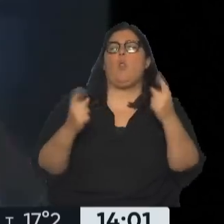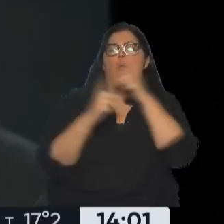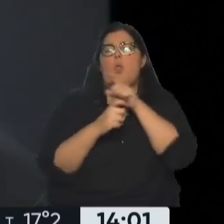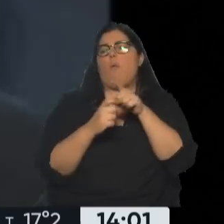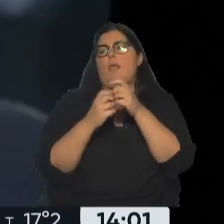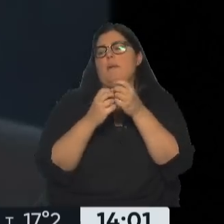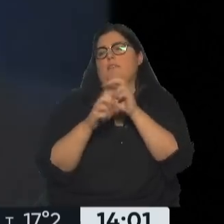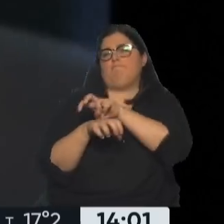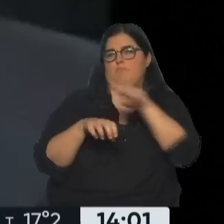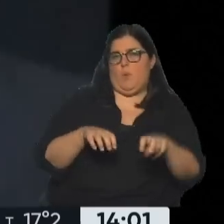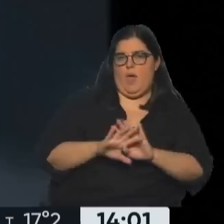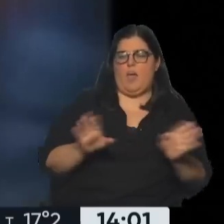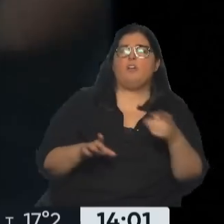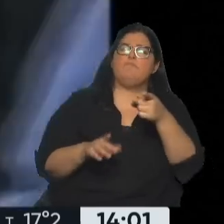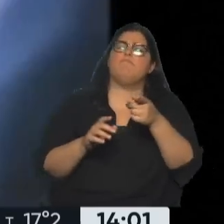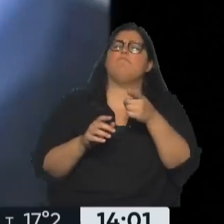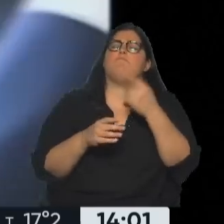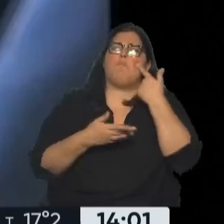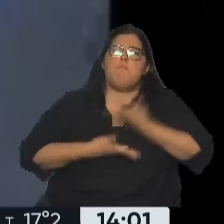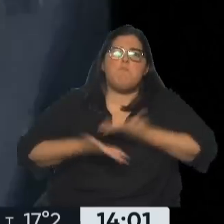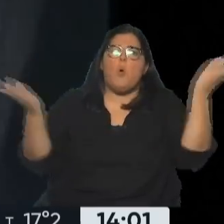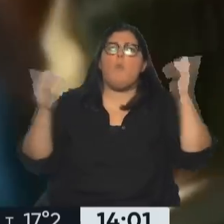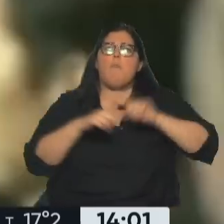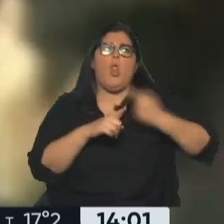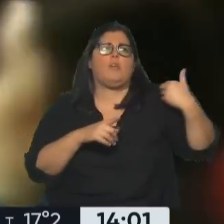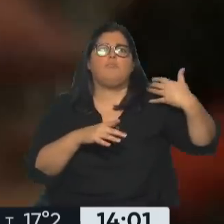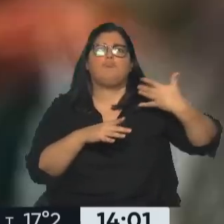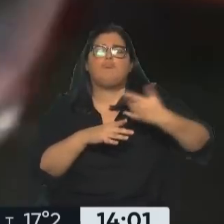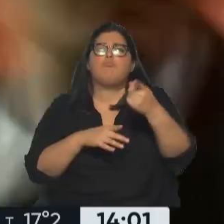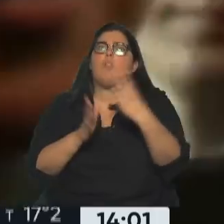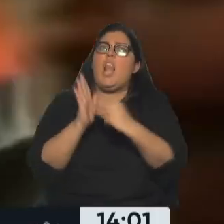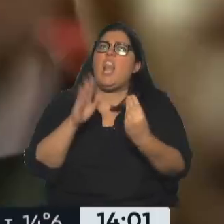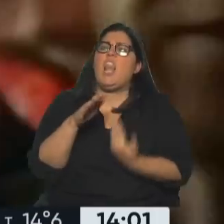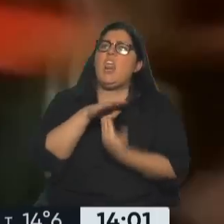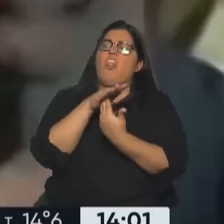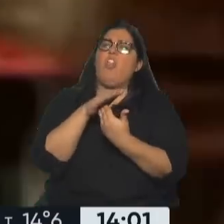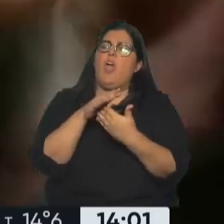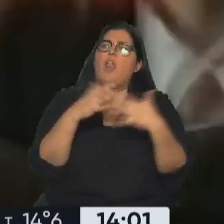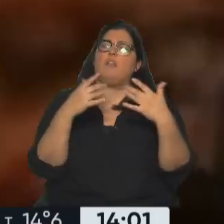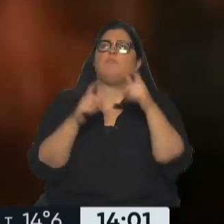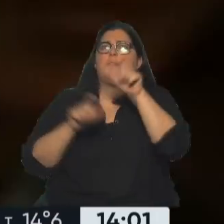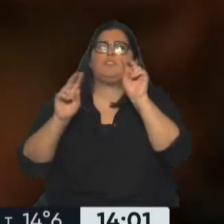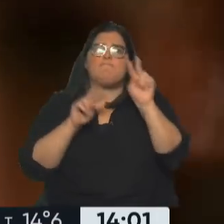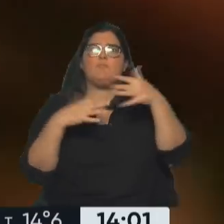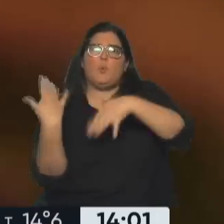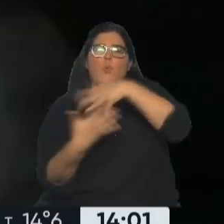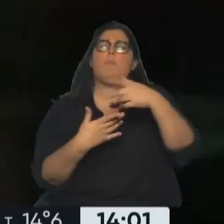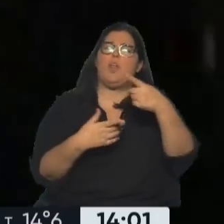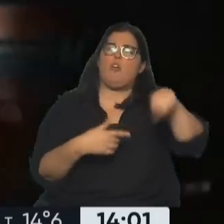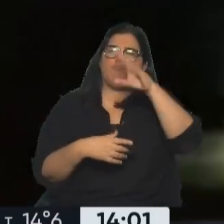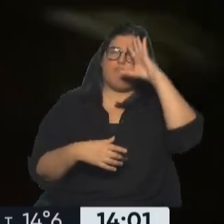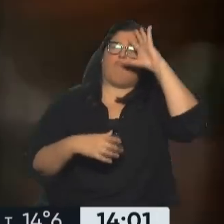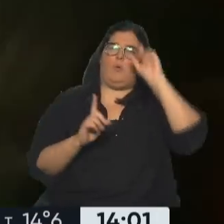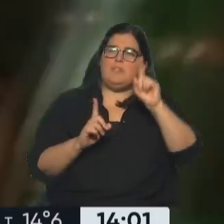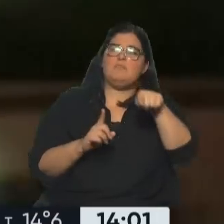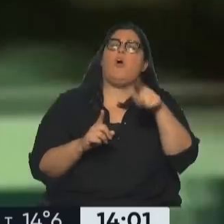De perfil nacionalista y larga trayectoria pública, fue el líder polémico pero muy popular entre los conservadores. Es recordado, entre otras cosas,